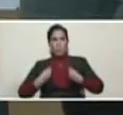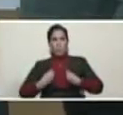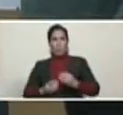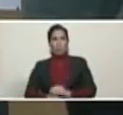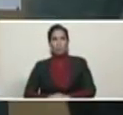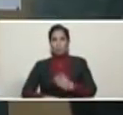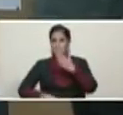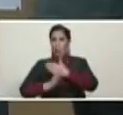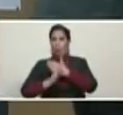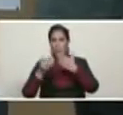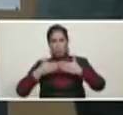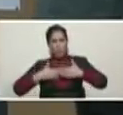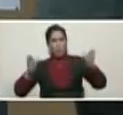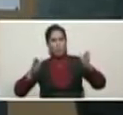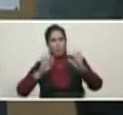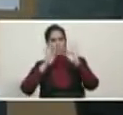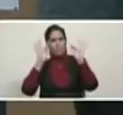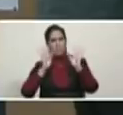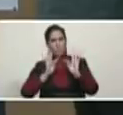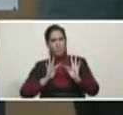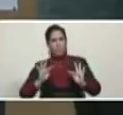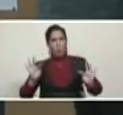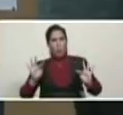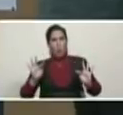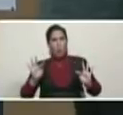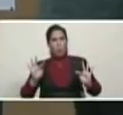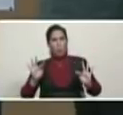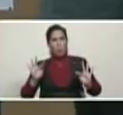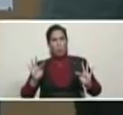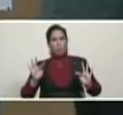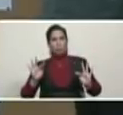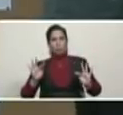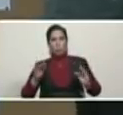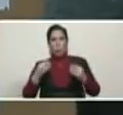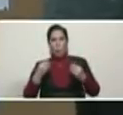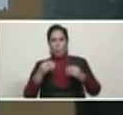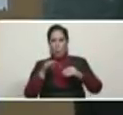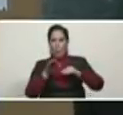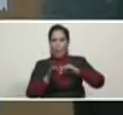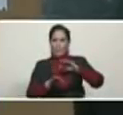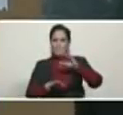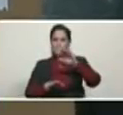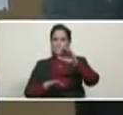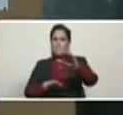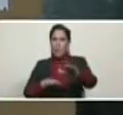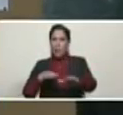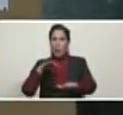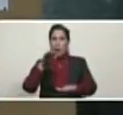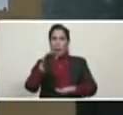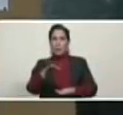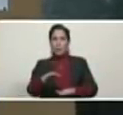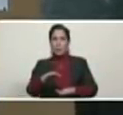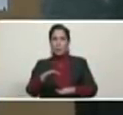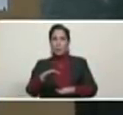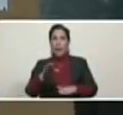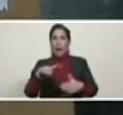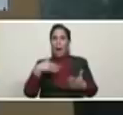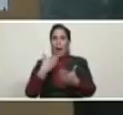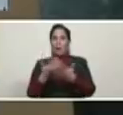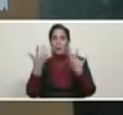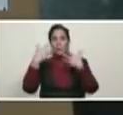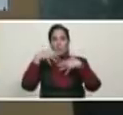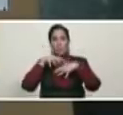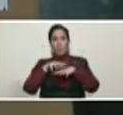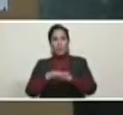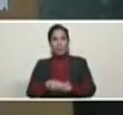a garantizar de manera faseada el avance paulatino hacia la integración de la